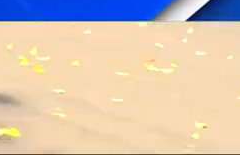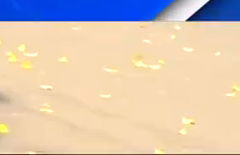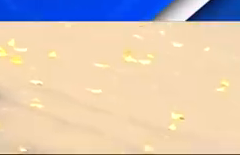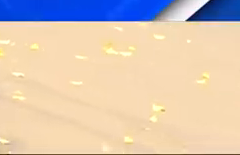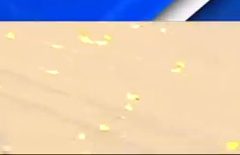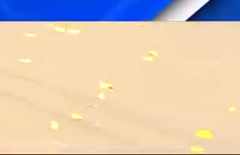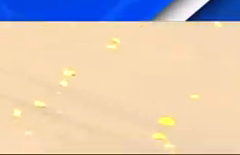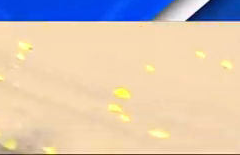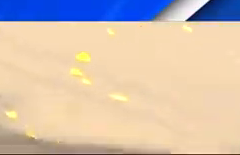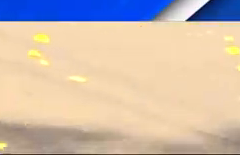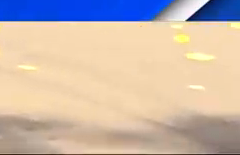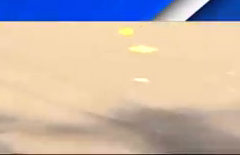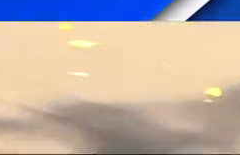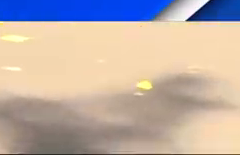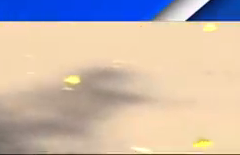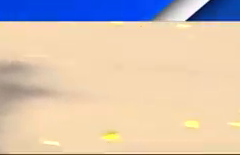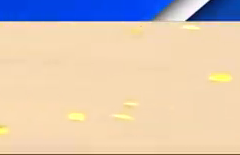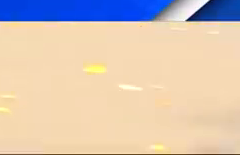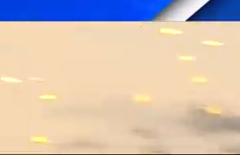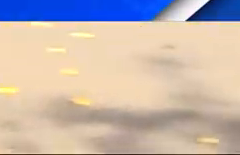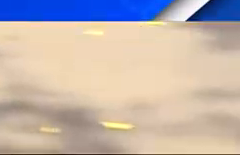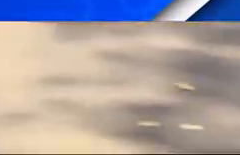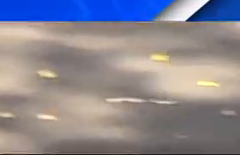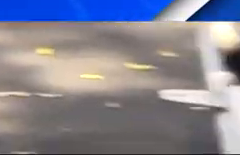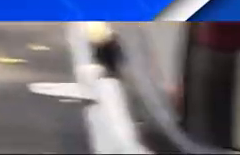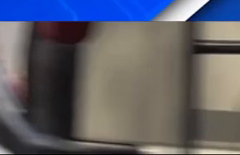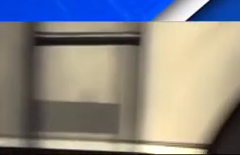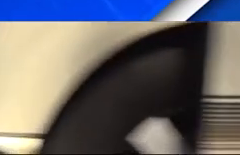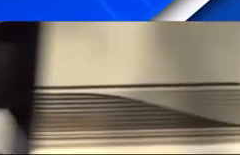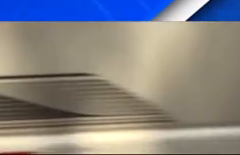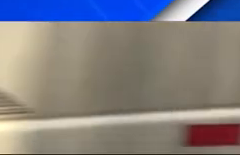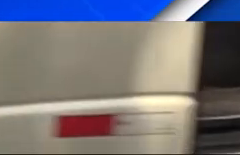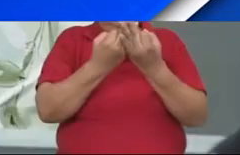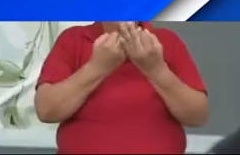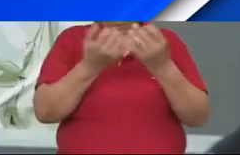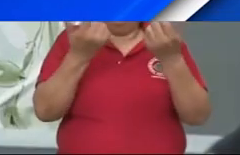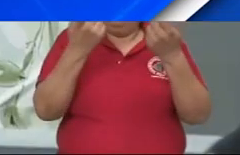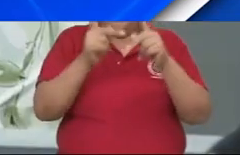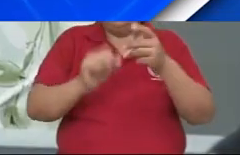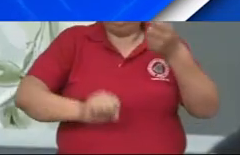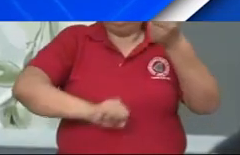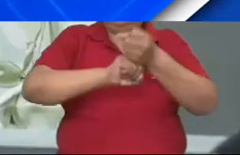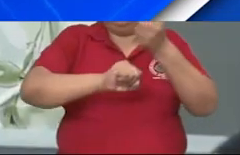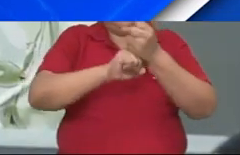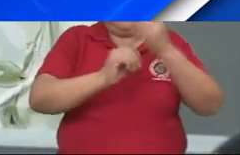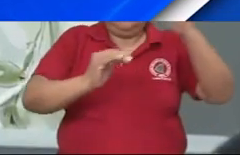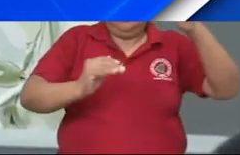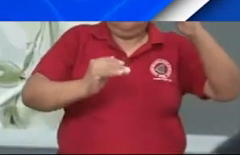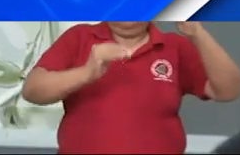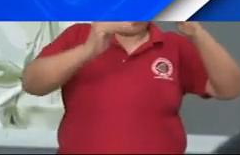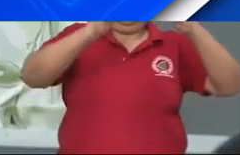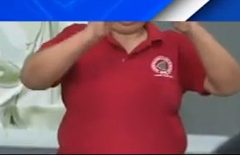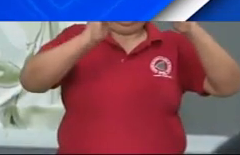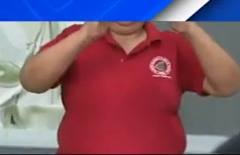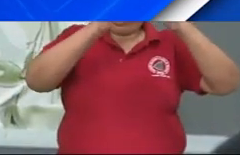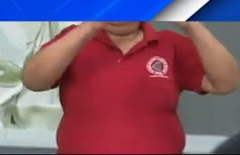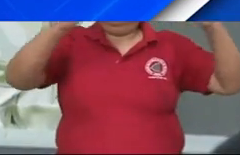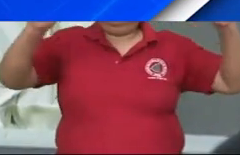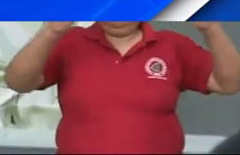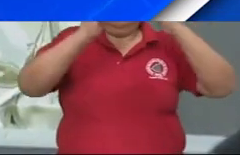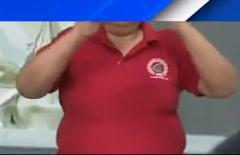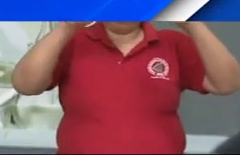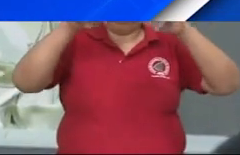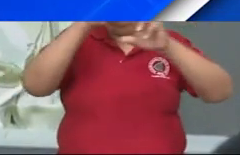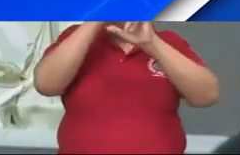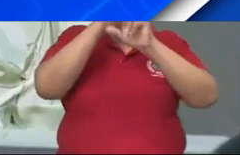actitudes que promuevan la convivencia familiar, sustentada en la equidad, igualdad